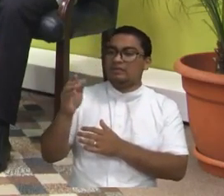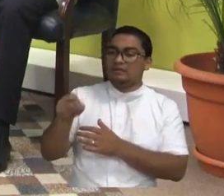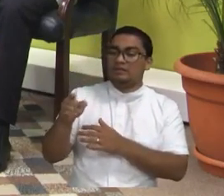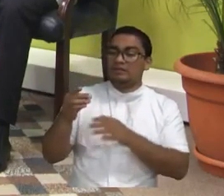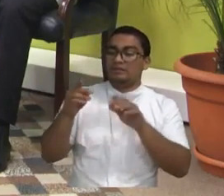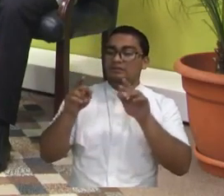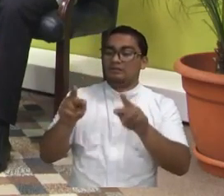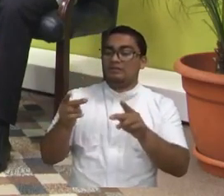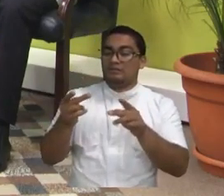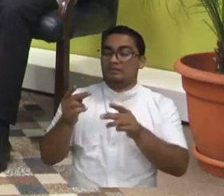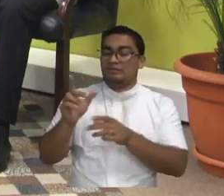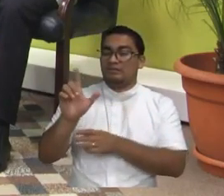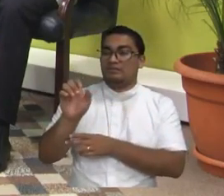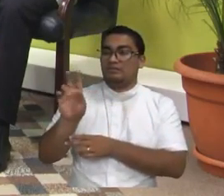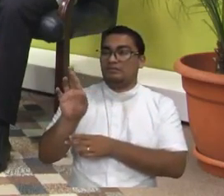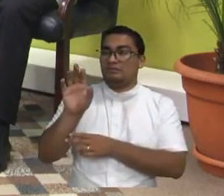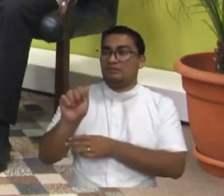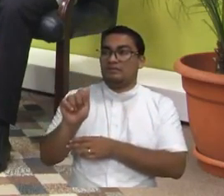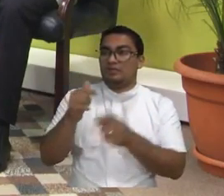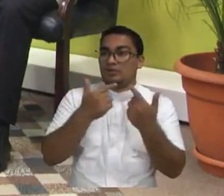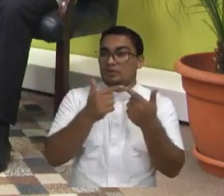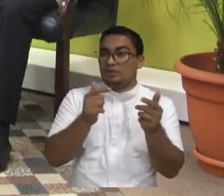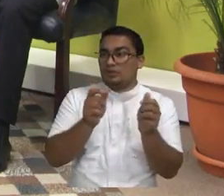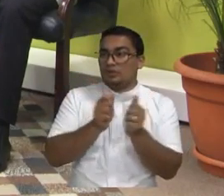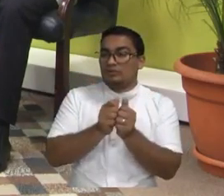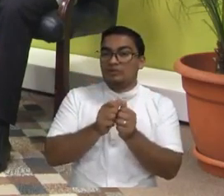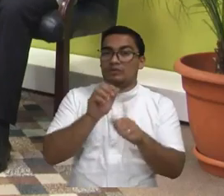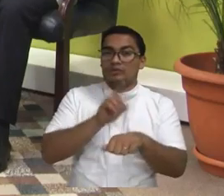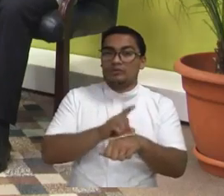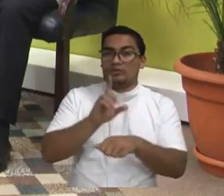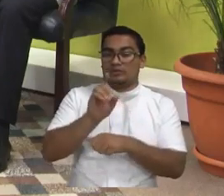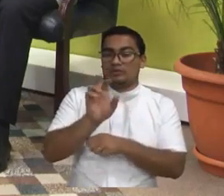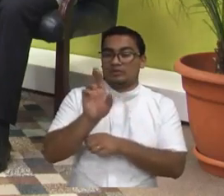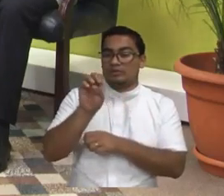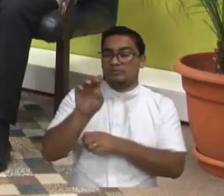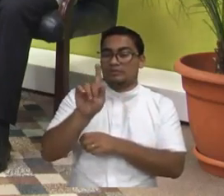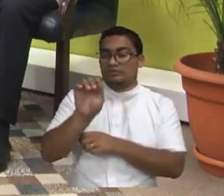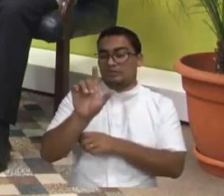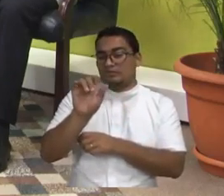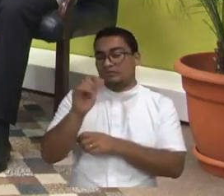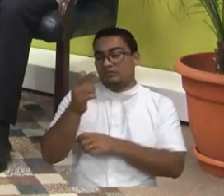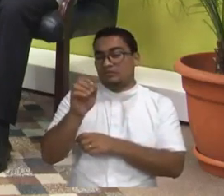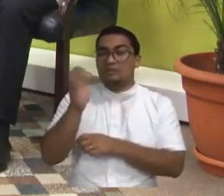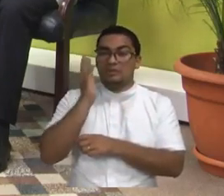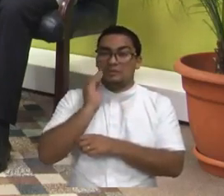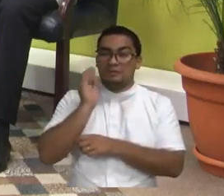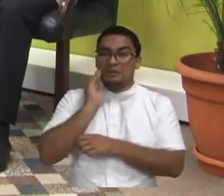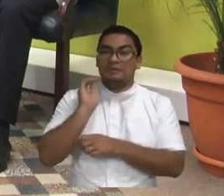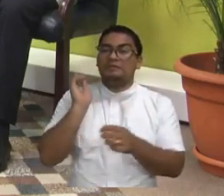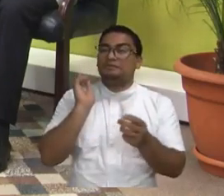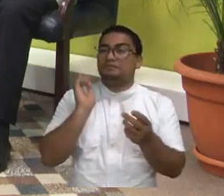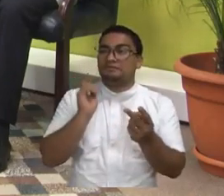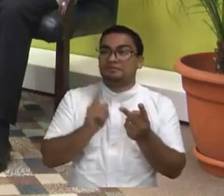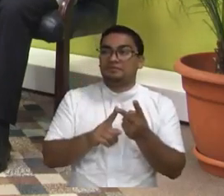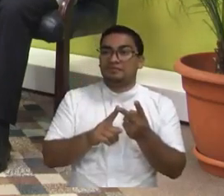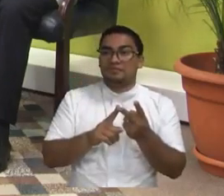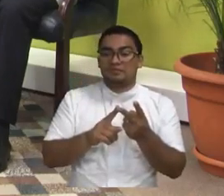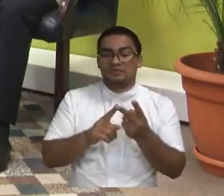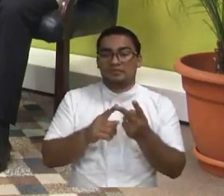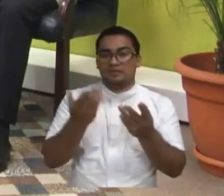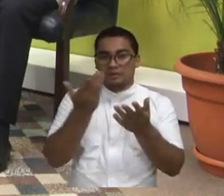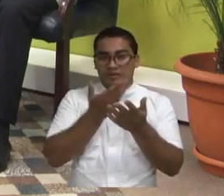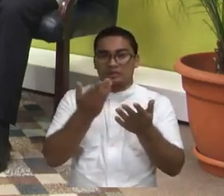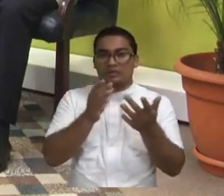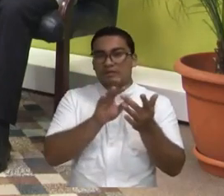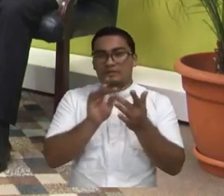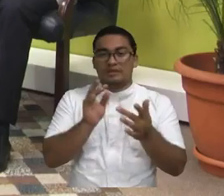va un grupo, va varios dermatólogos o va un dermatólogo con experiencia, los estudiantes de la